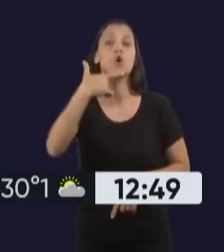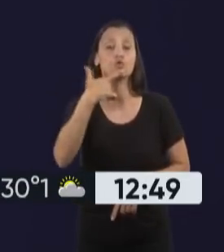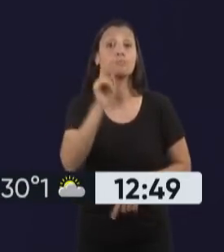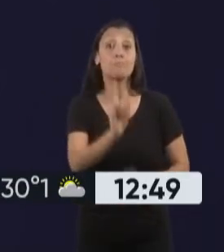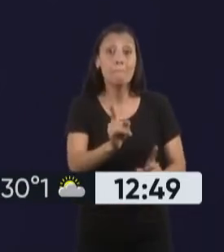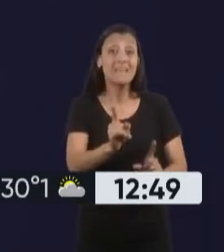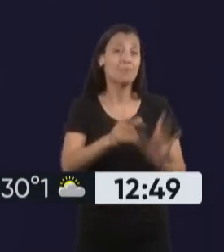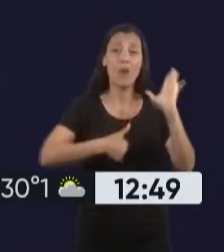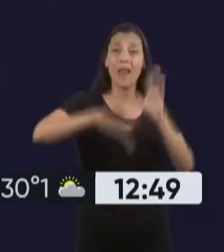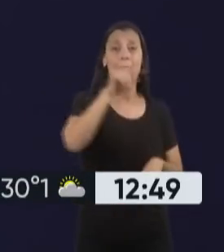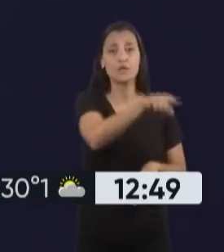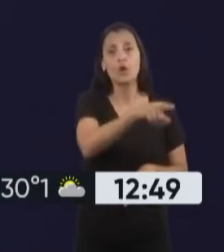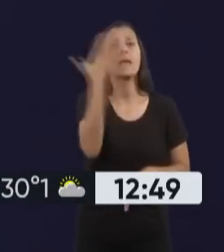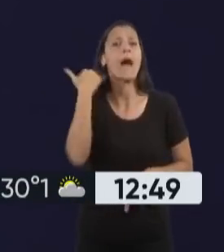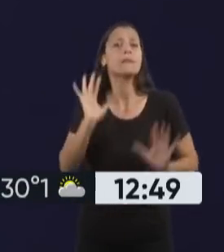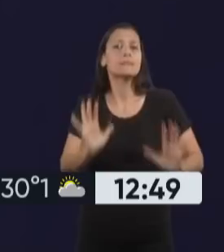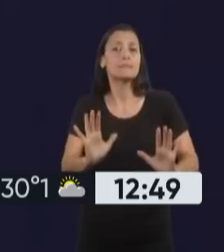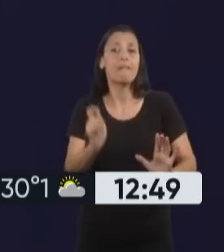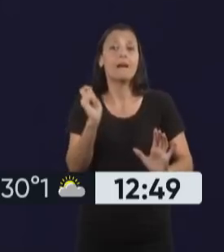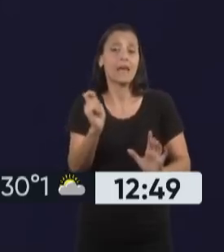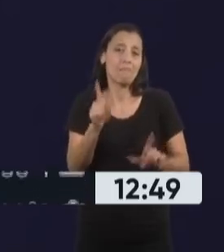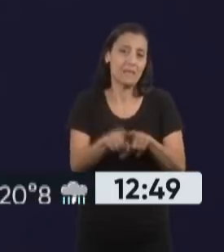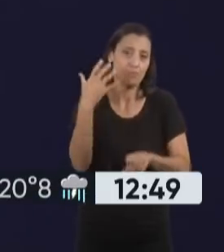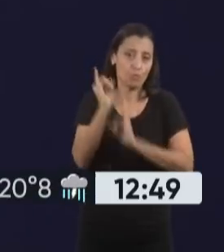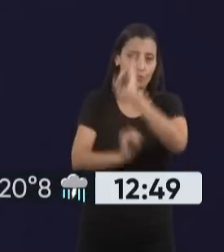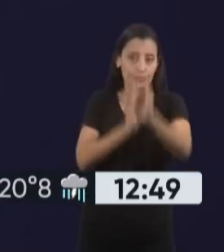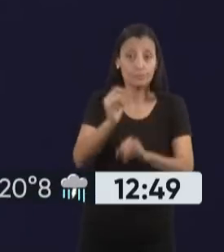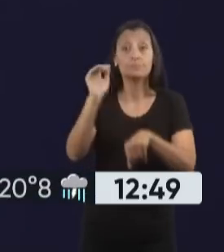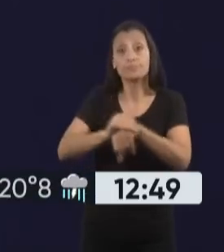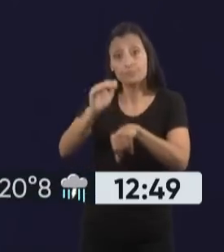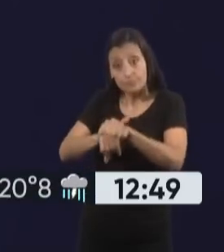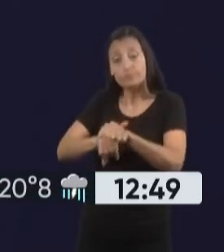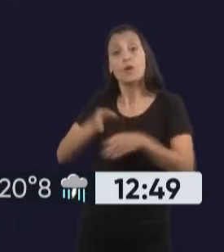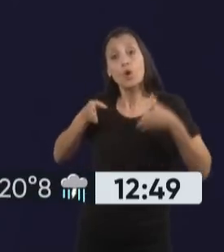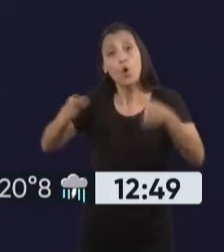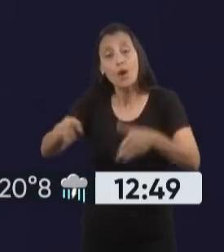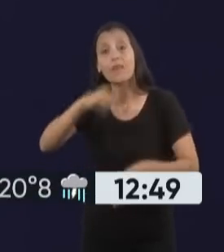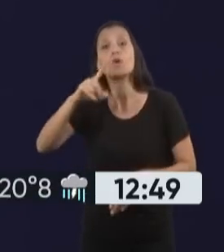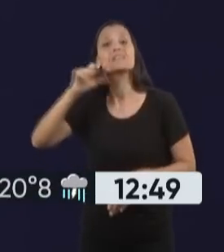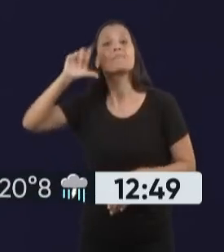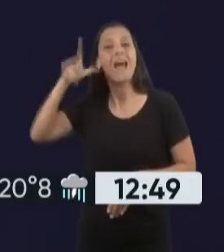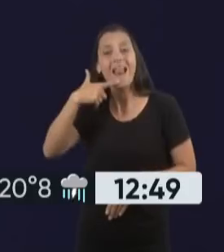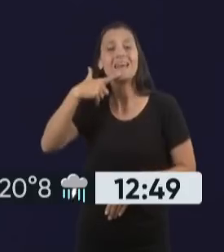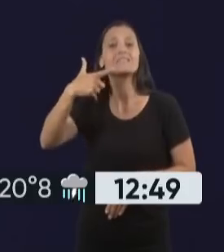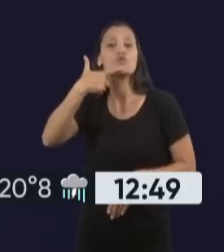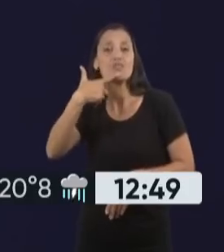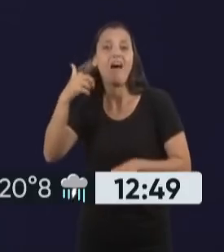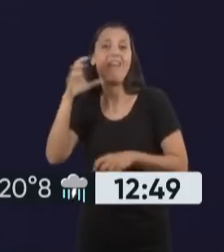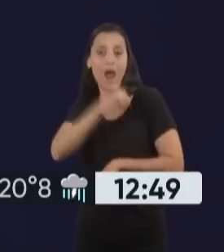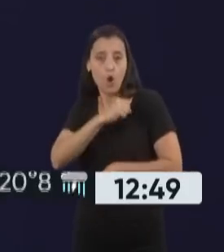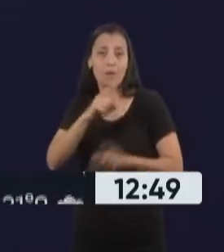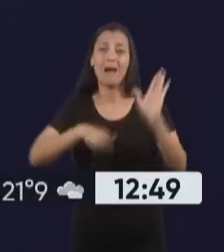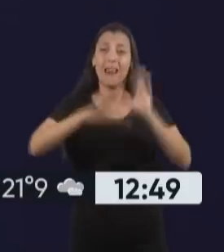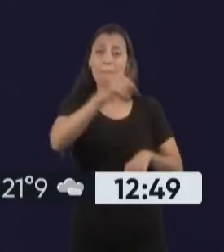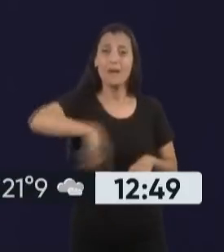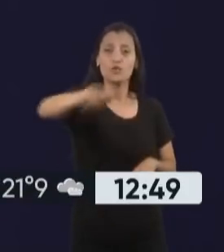cuales gran parte se encontraban a cargo, como les había contado, de Corredores Viales Sociedad Anónima. Actualmente la mayoría de estas